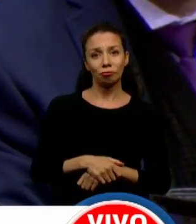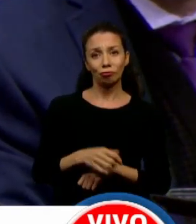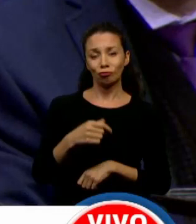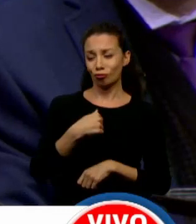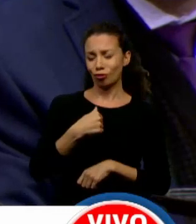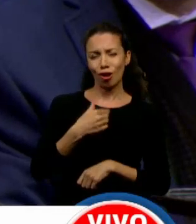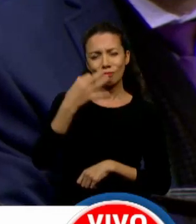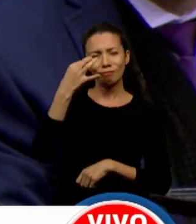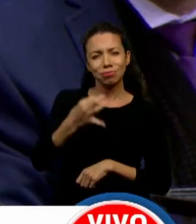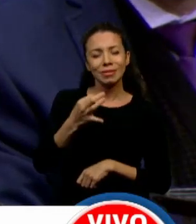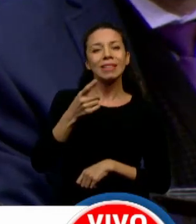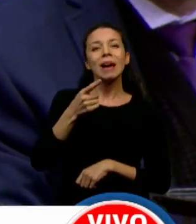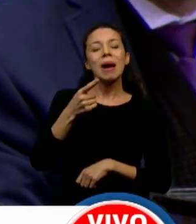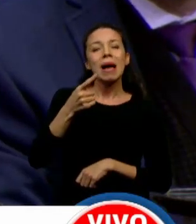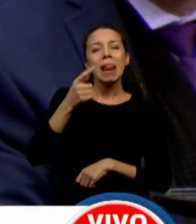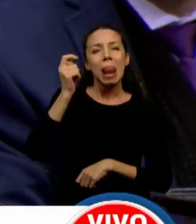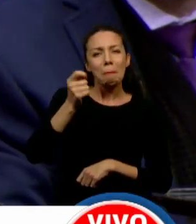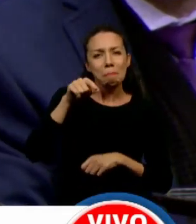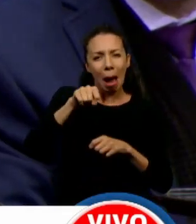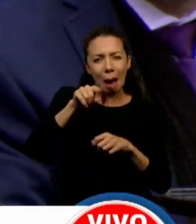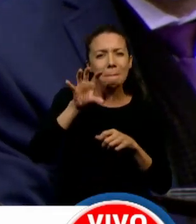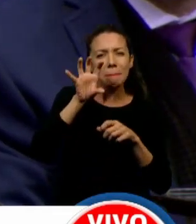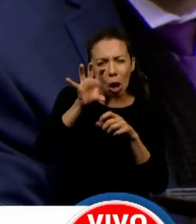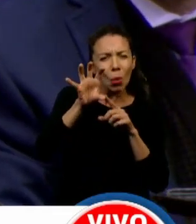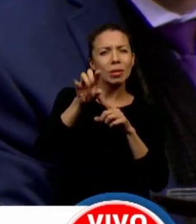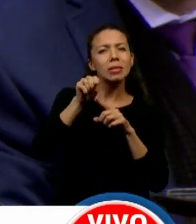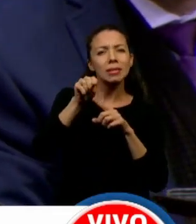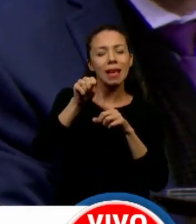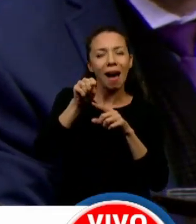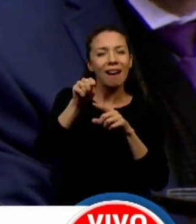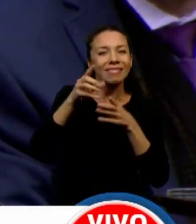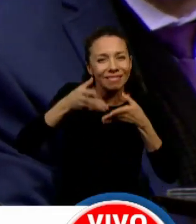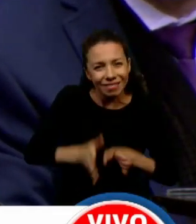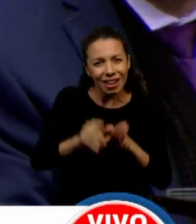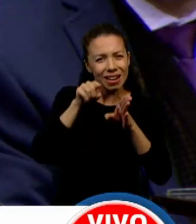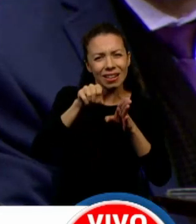Tierra Adentro, de la provincia de La Pampa, que vengo, por haber